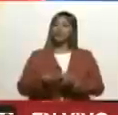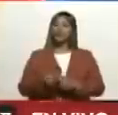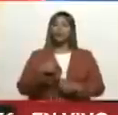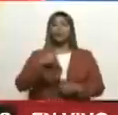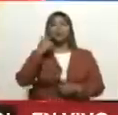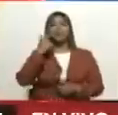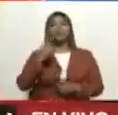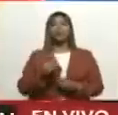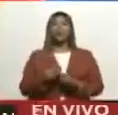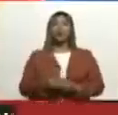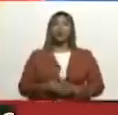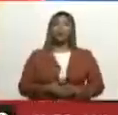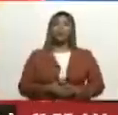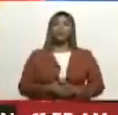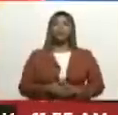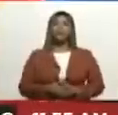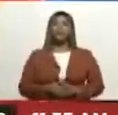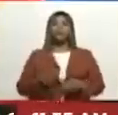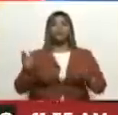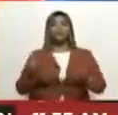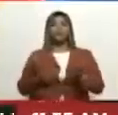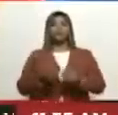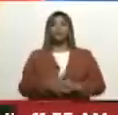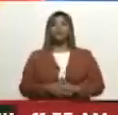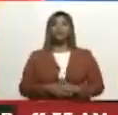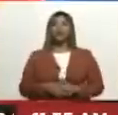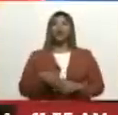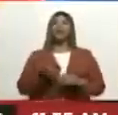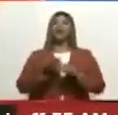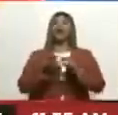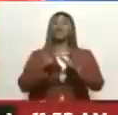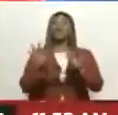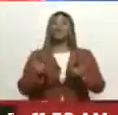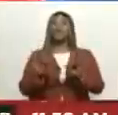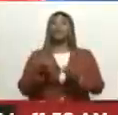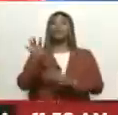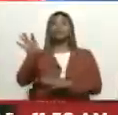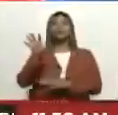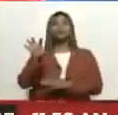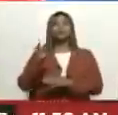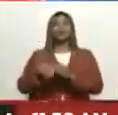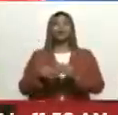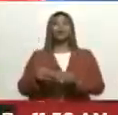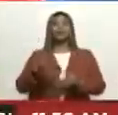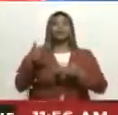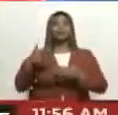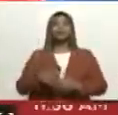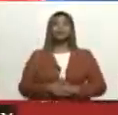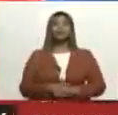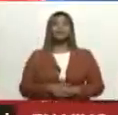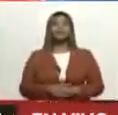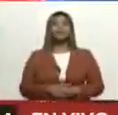delito como tal, lo que lo impulsa, ¿no? Una modalidad de extorsión ejecutada por terroristas.